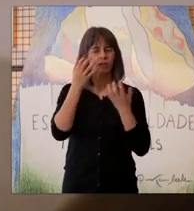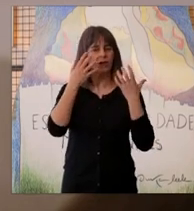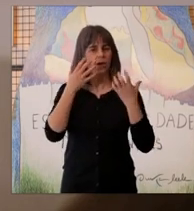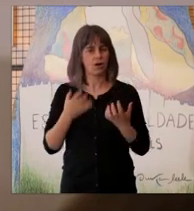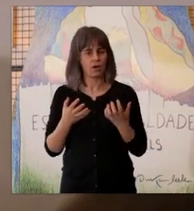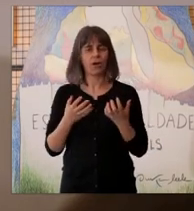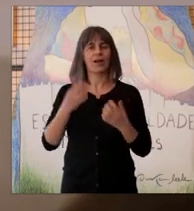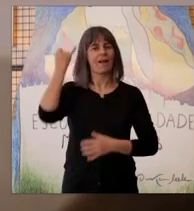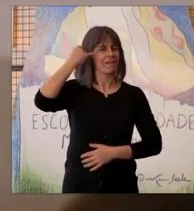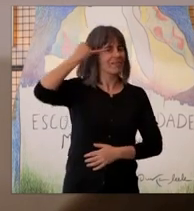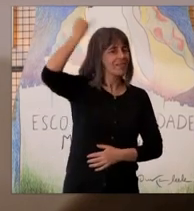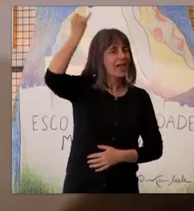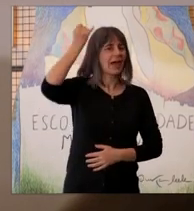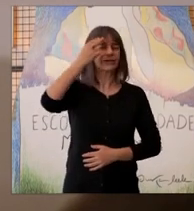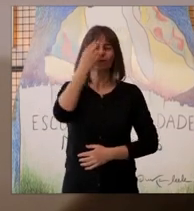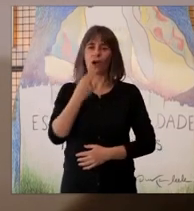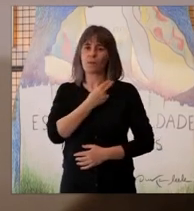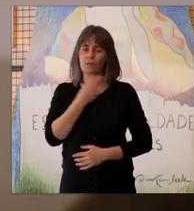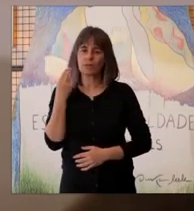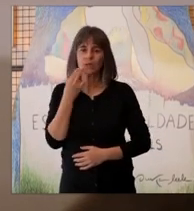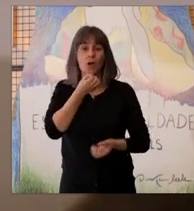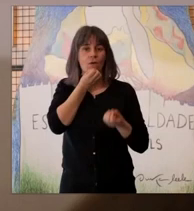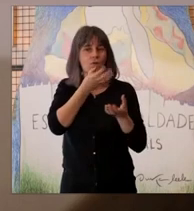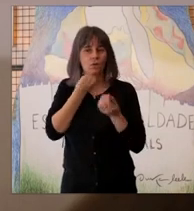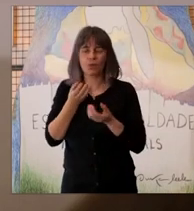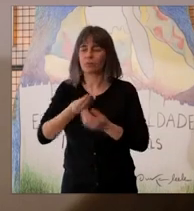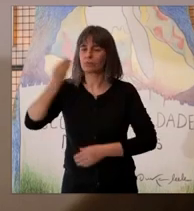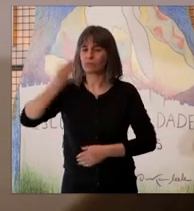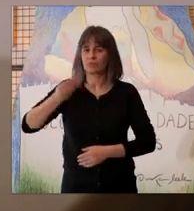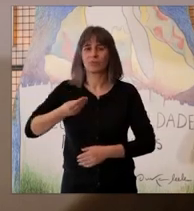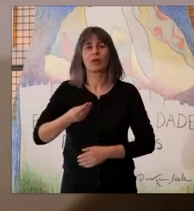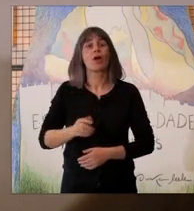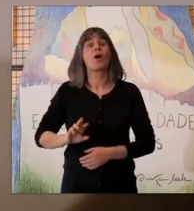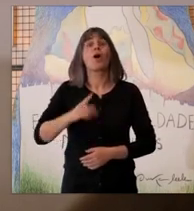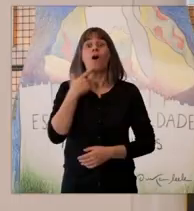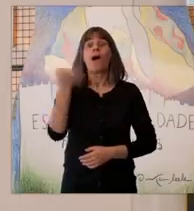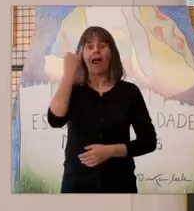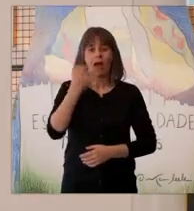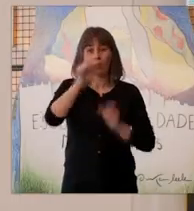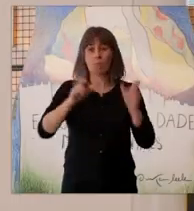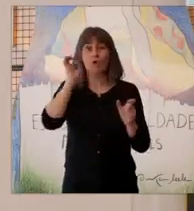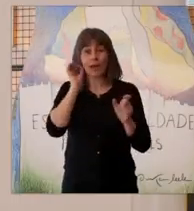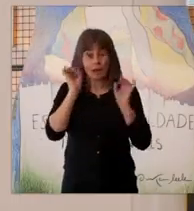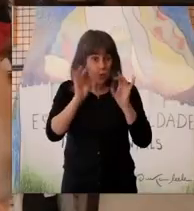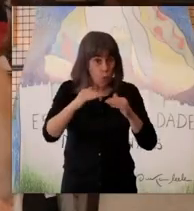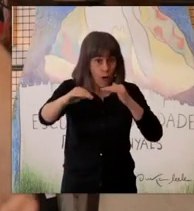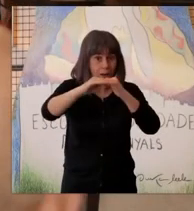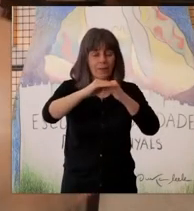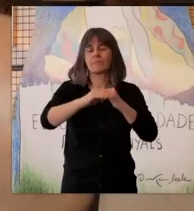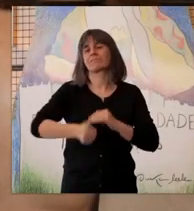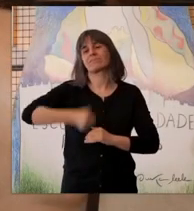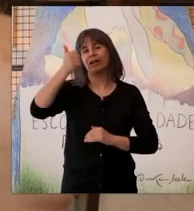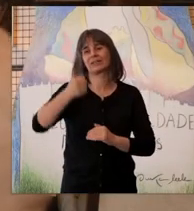compromiso llena de información verazmas mujeres como vosotras Gracias Carmela eres muy generosa